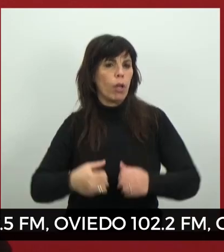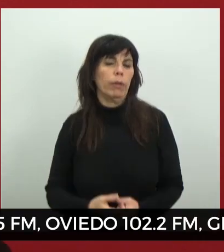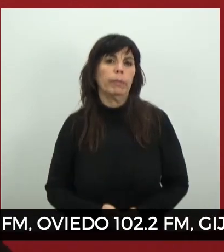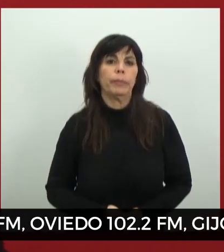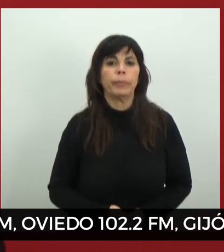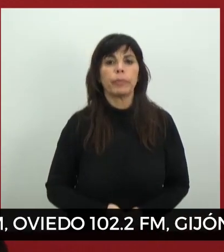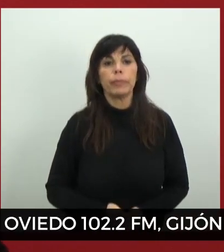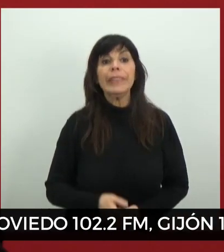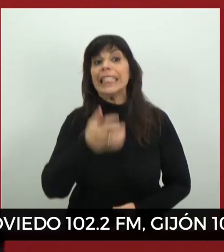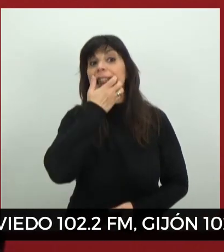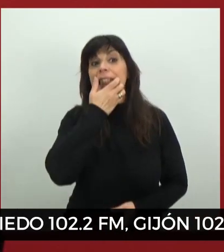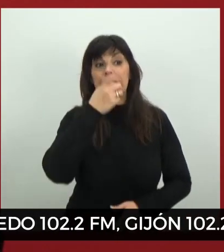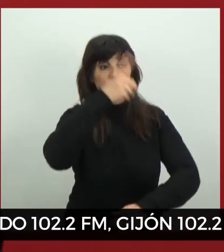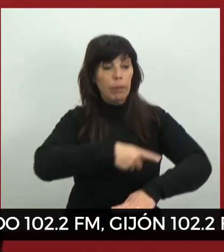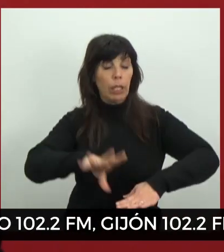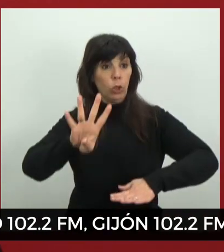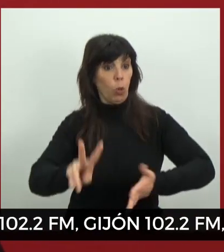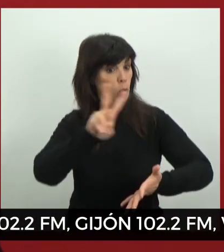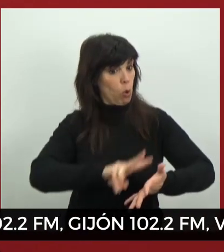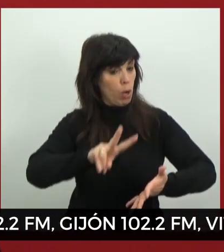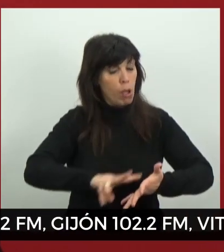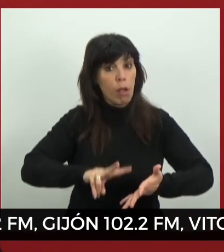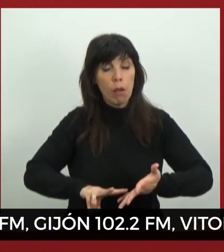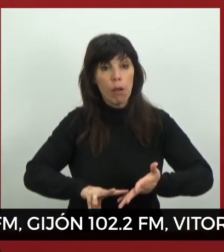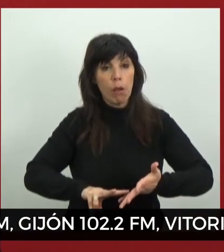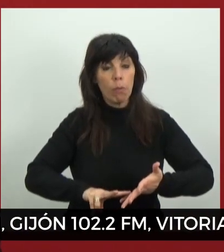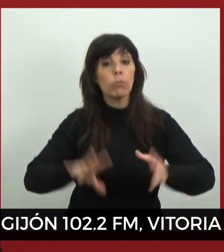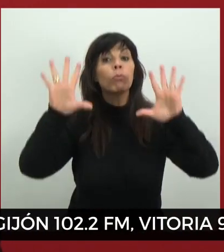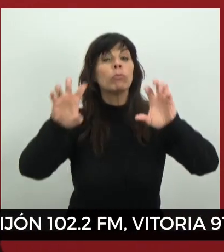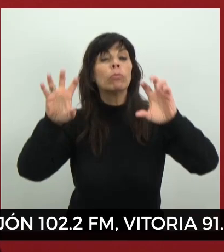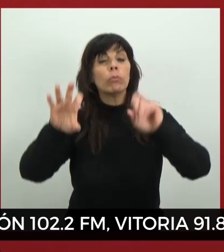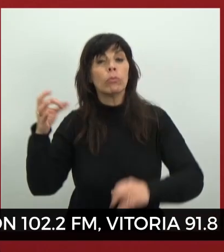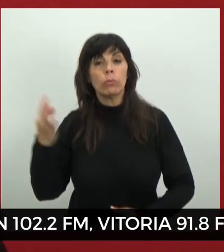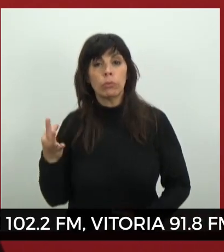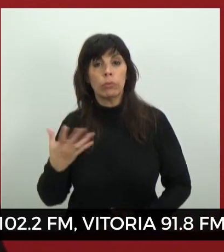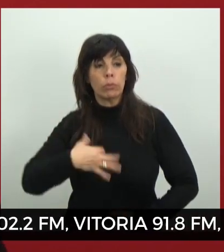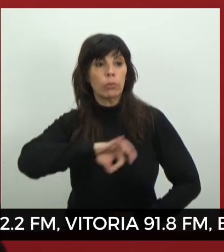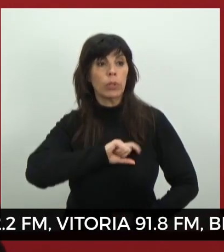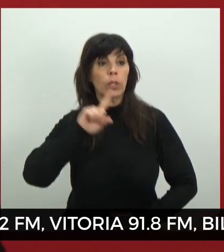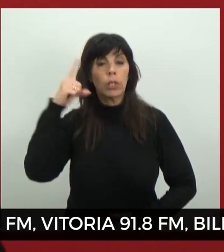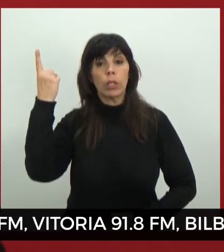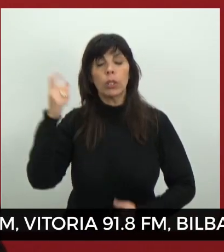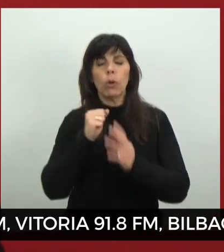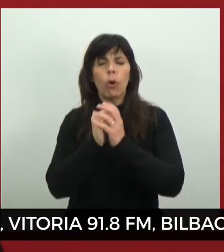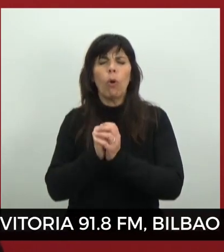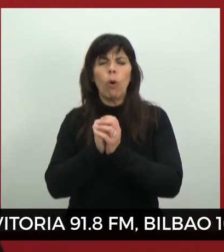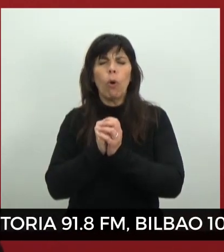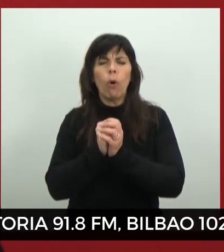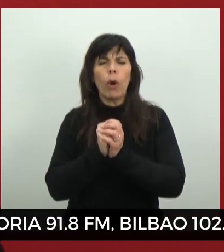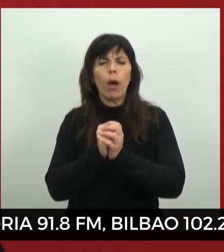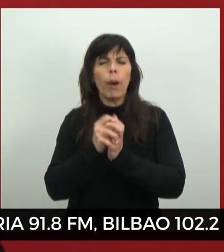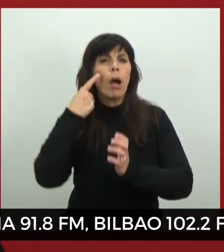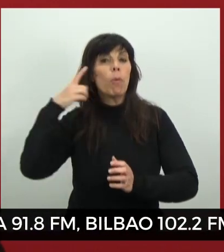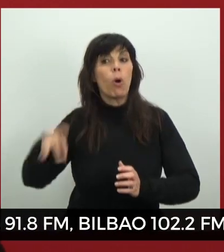Si leemos los cuatro evangelios, podemos leer y aprender que el Señor no oraba por los enfermos. Quiero que estén